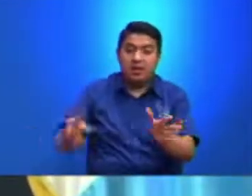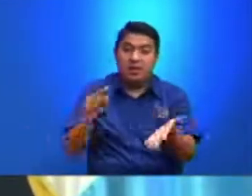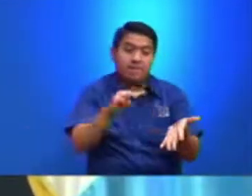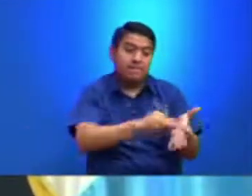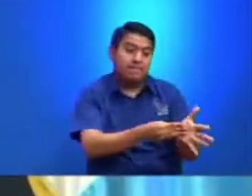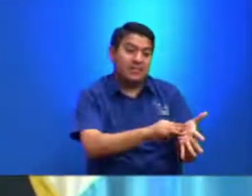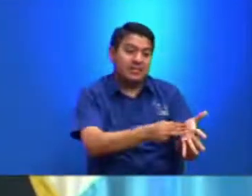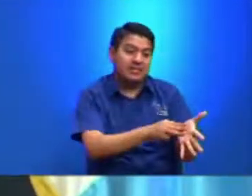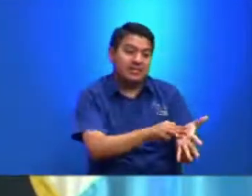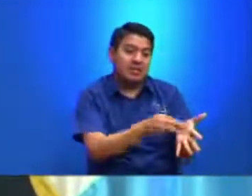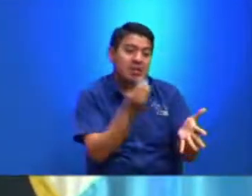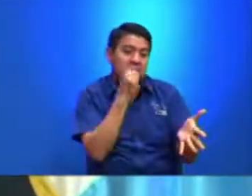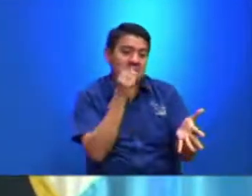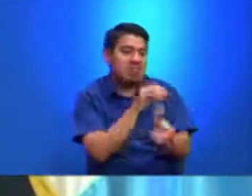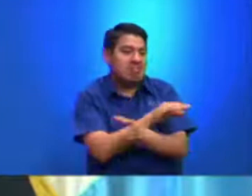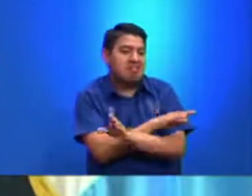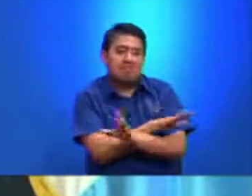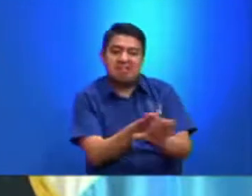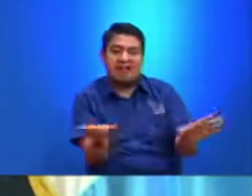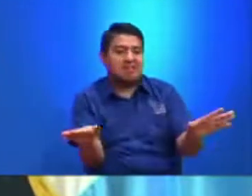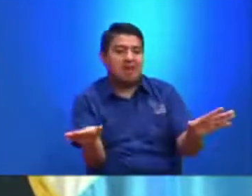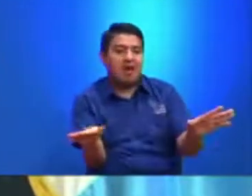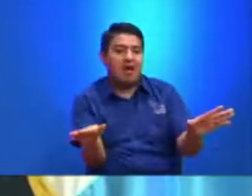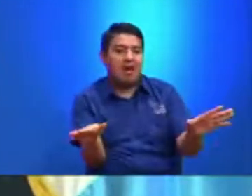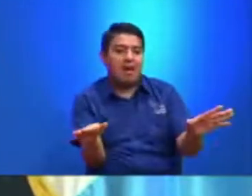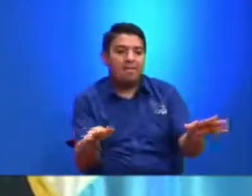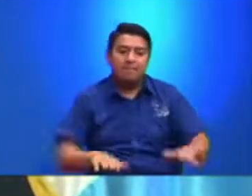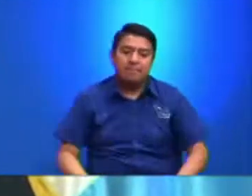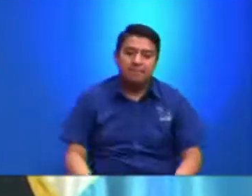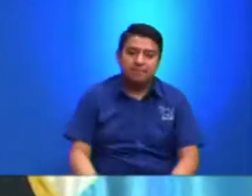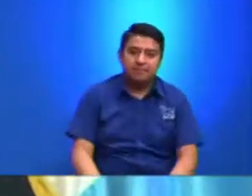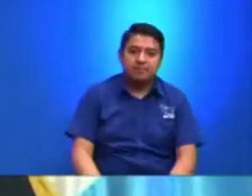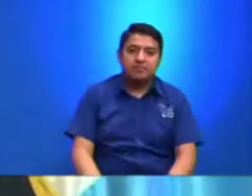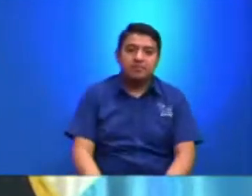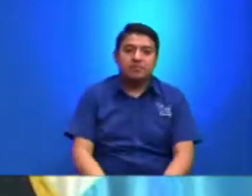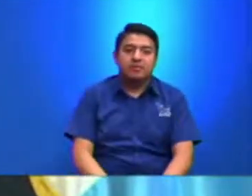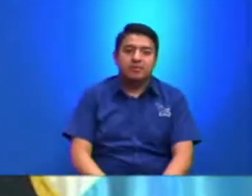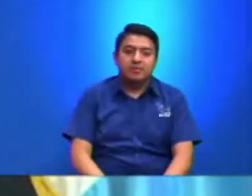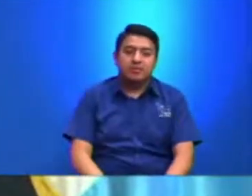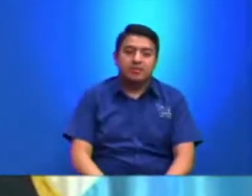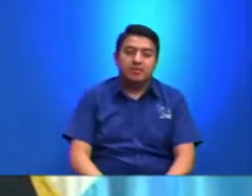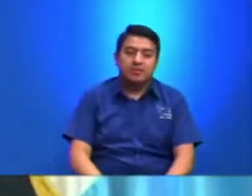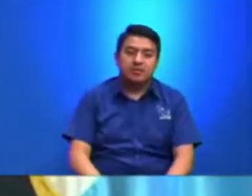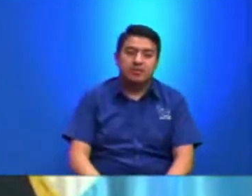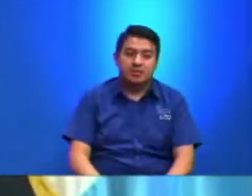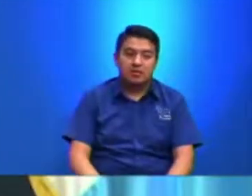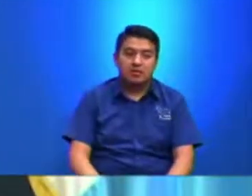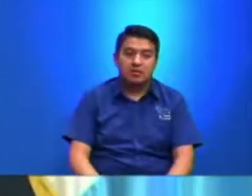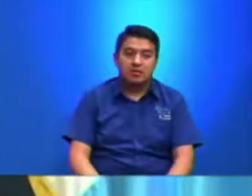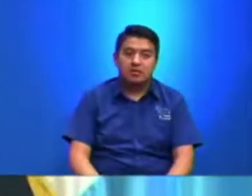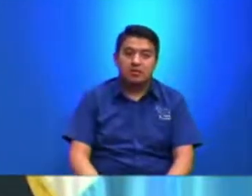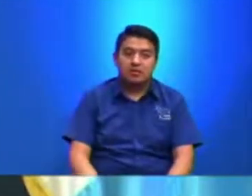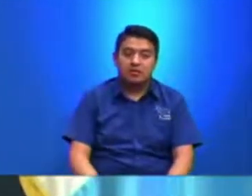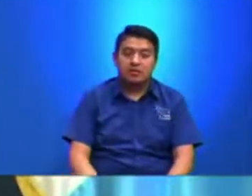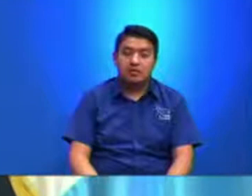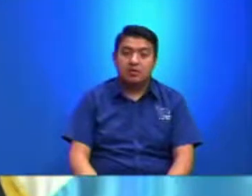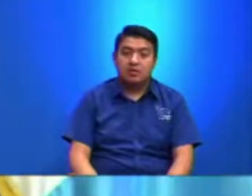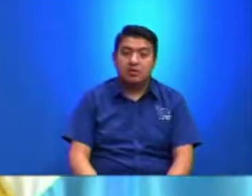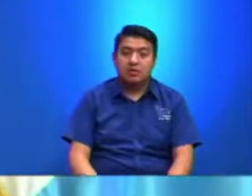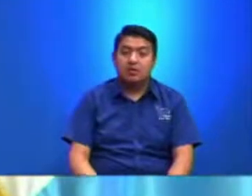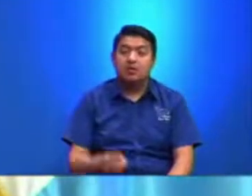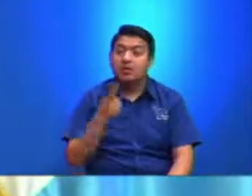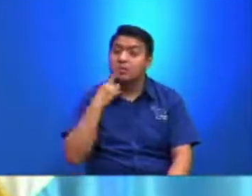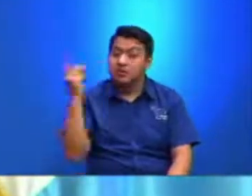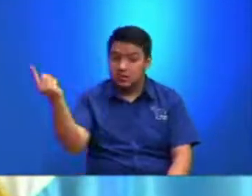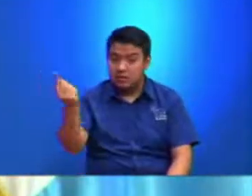tomado analgésicos, no he tomado tranquilizantes, nada. Si me quieren, muy amablemente los hermanos, me